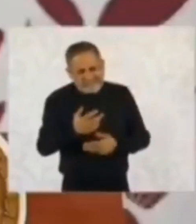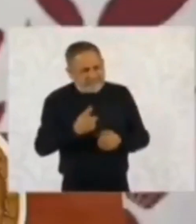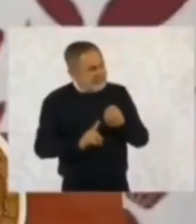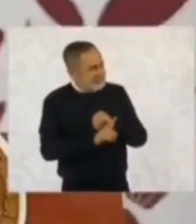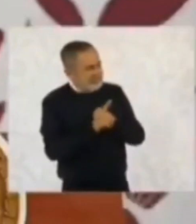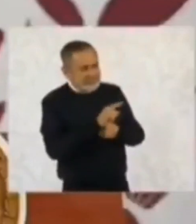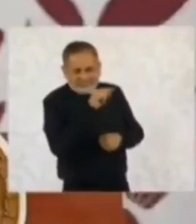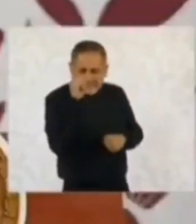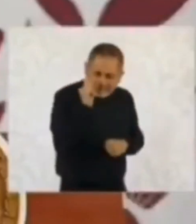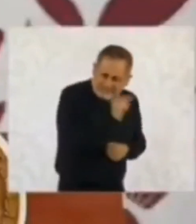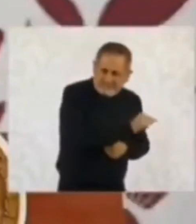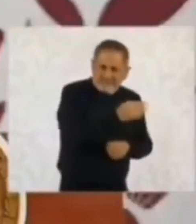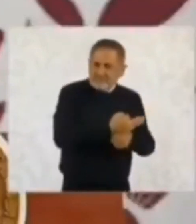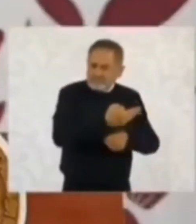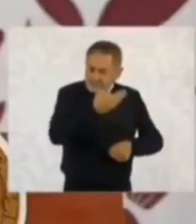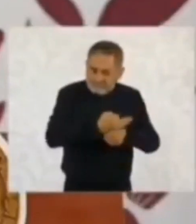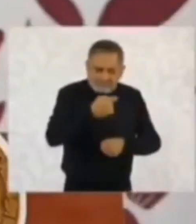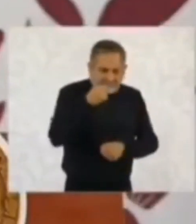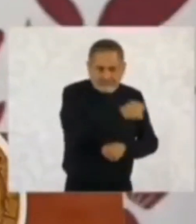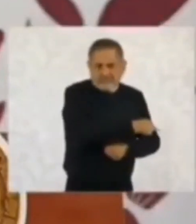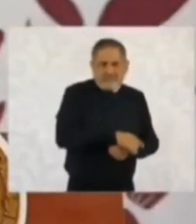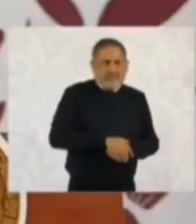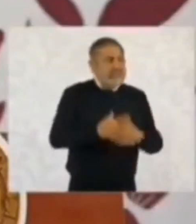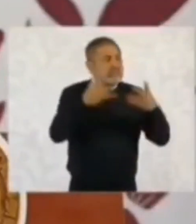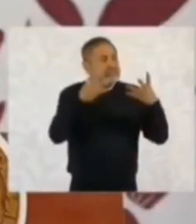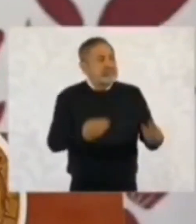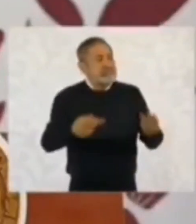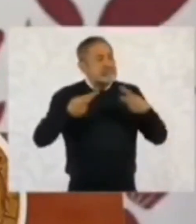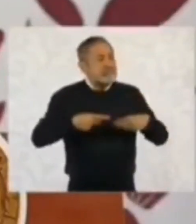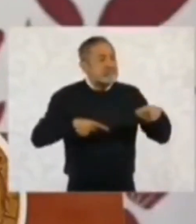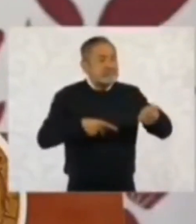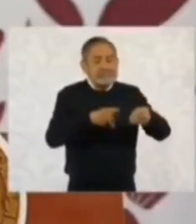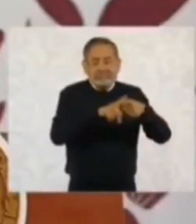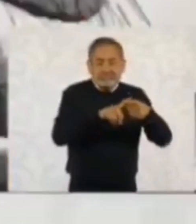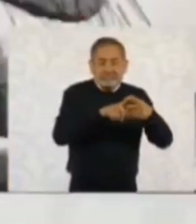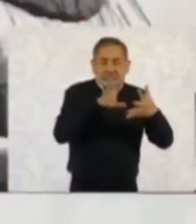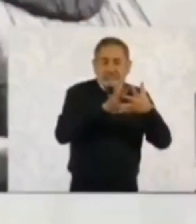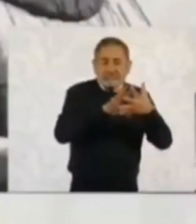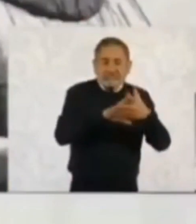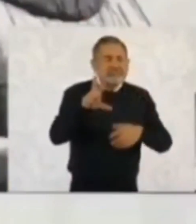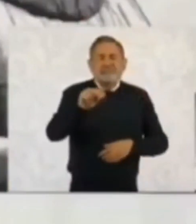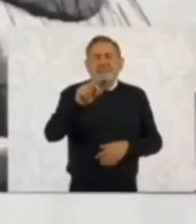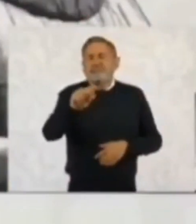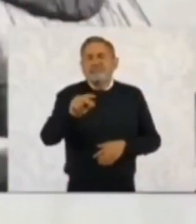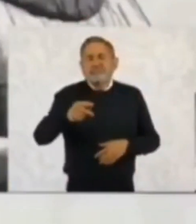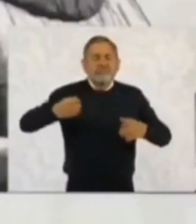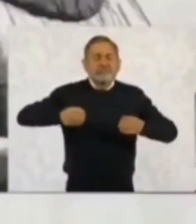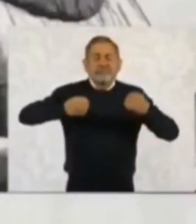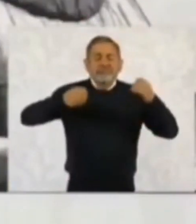La cantidad de delincuentes que han liberado los jueces,